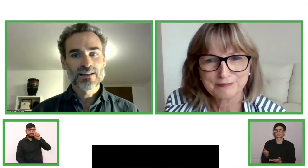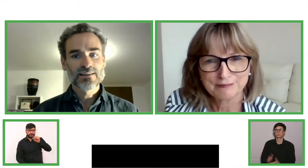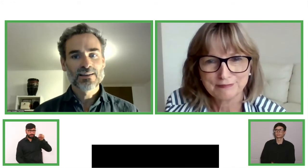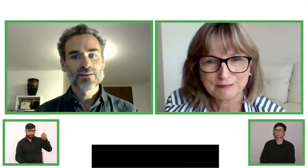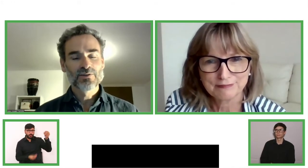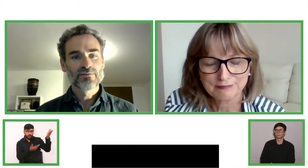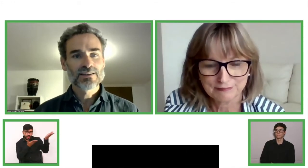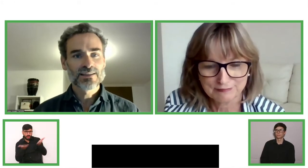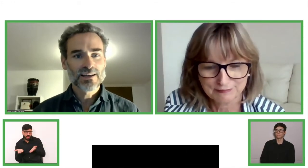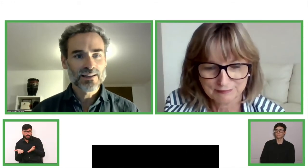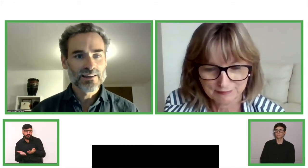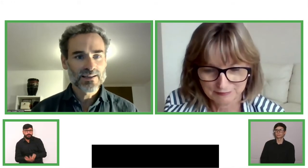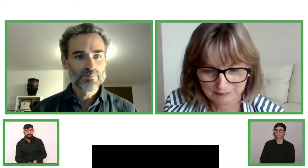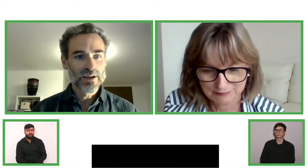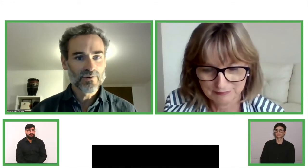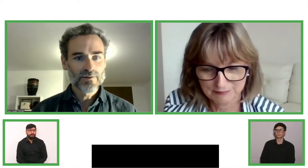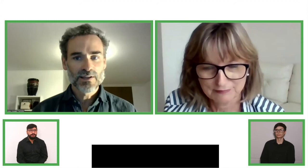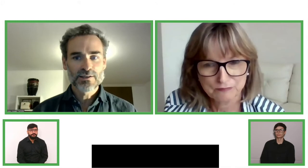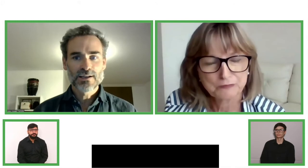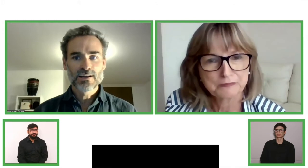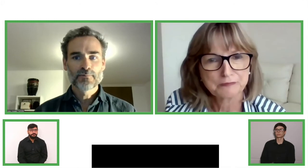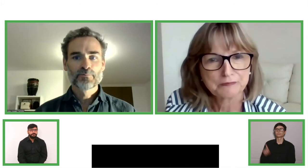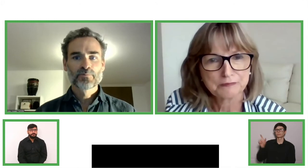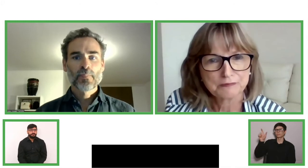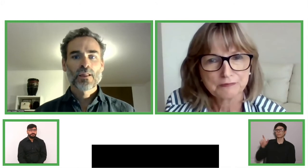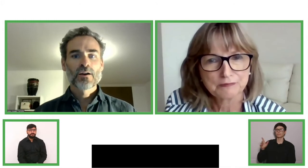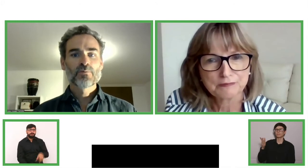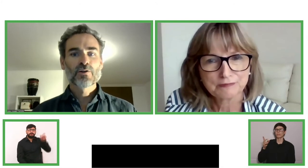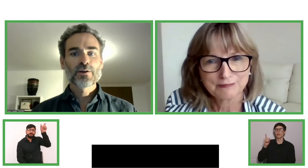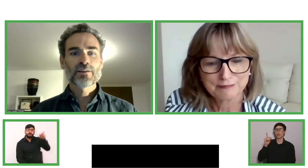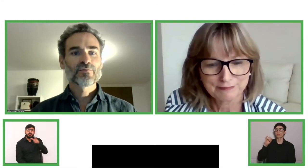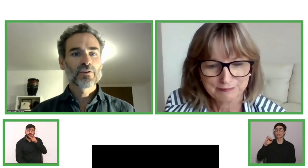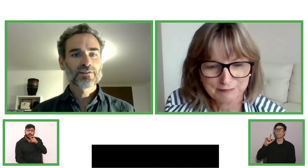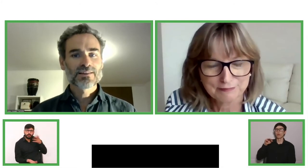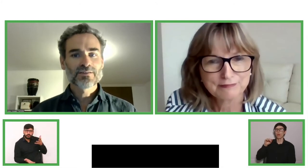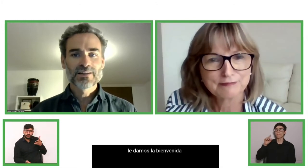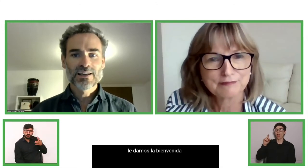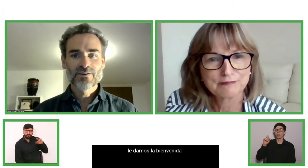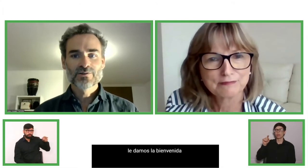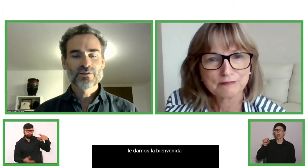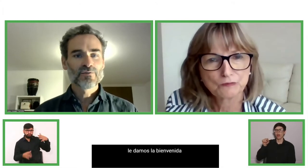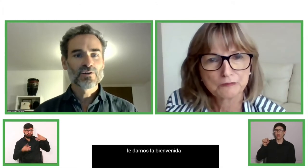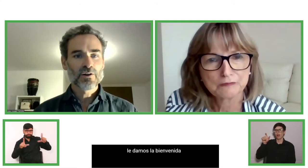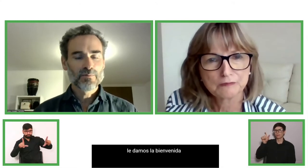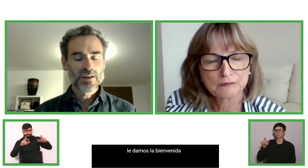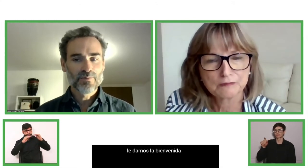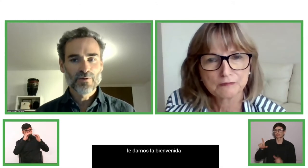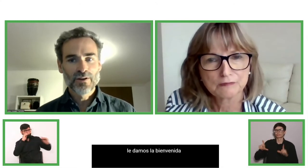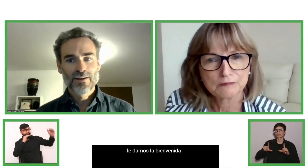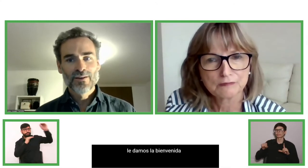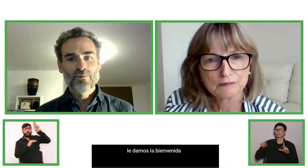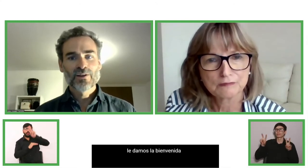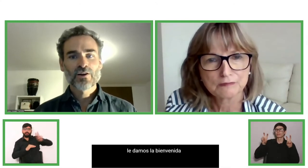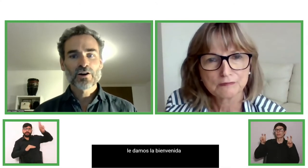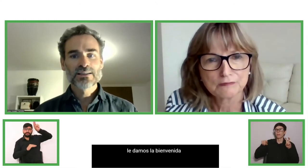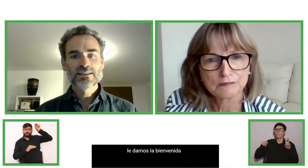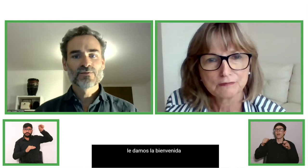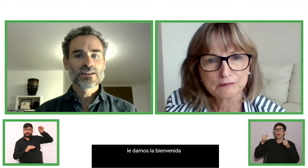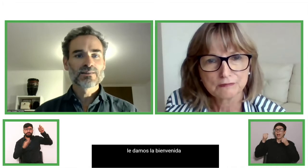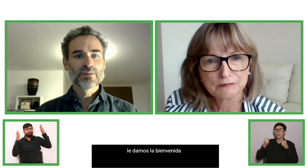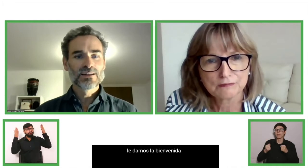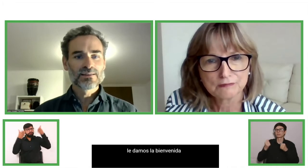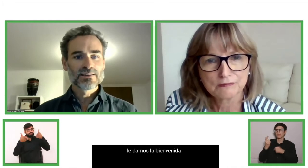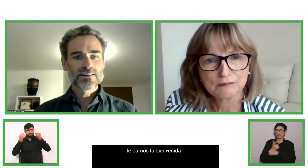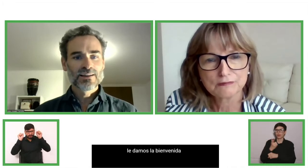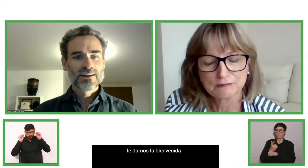que maneja el diploma en capacidades laborales enfocado